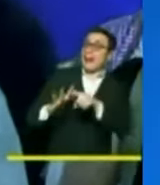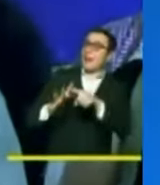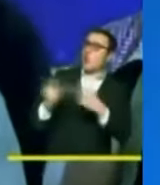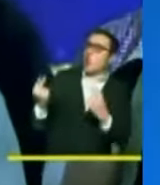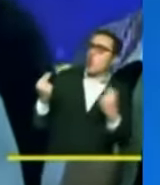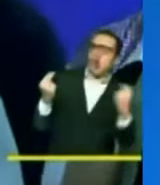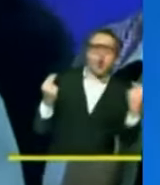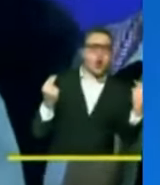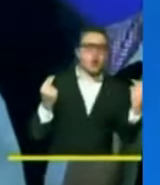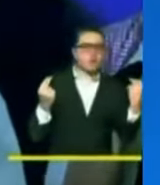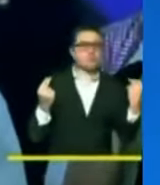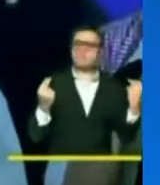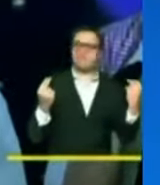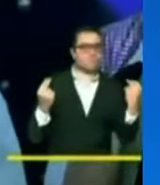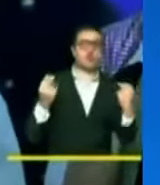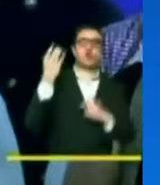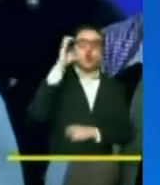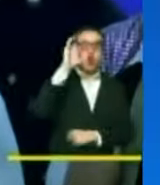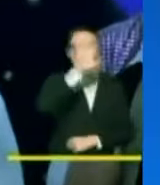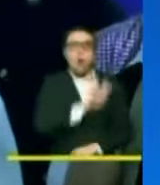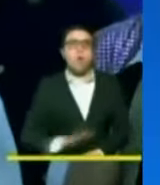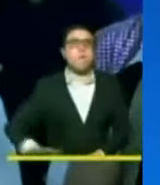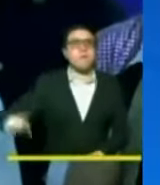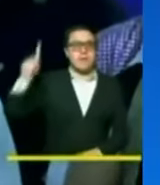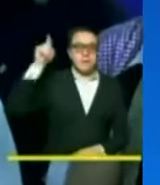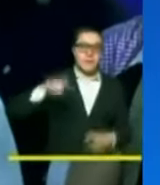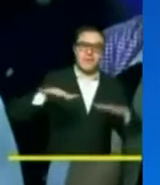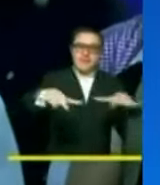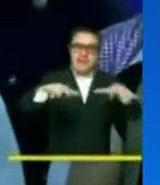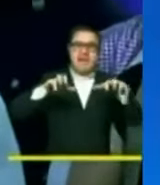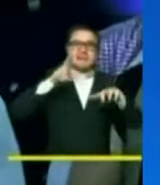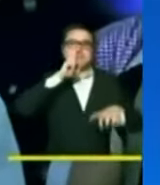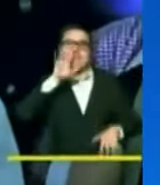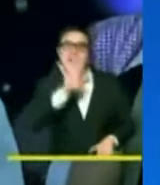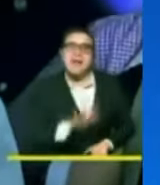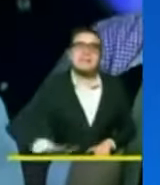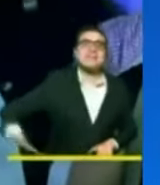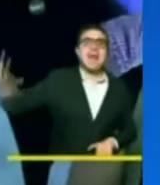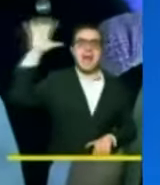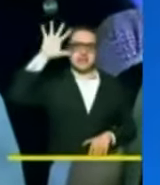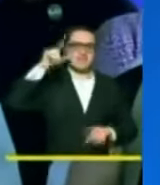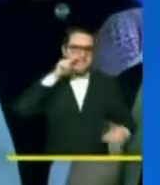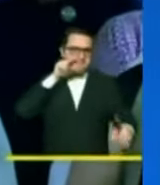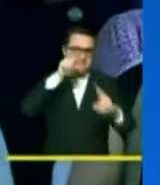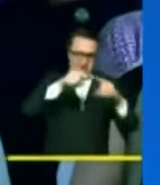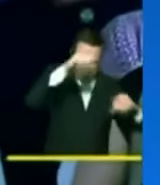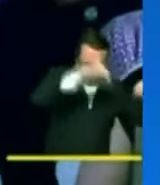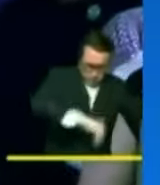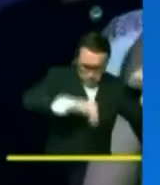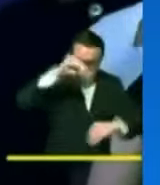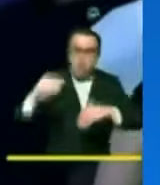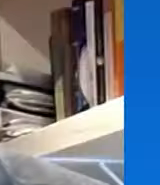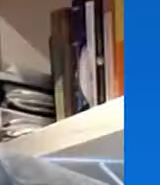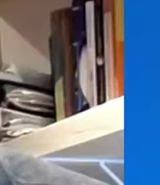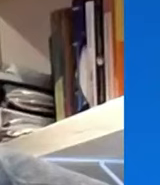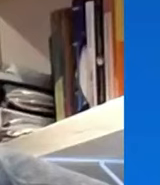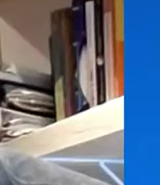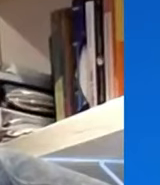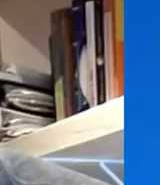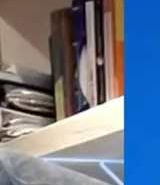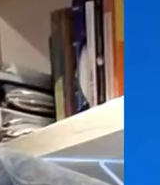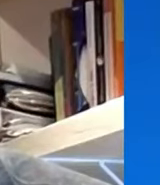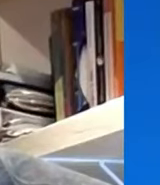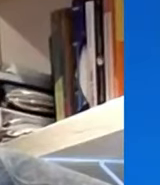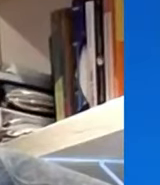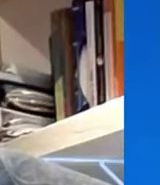existe ninguna garantía ni ninguna certeza que esa Constituyente se pueda dar en un futuro próximo